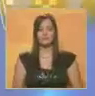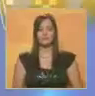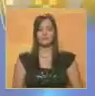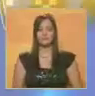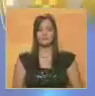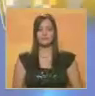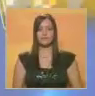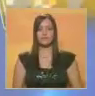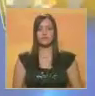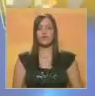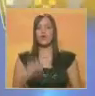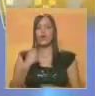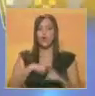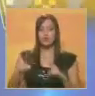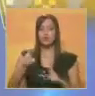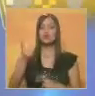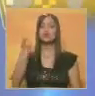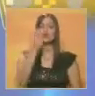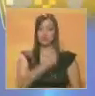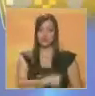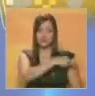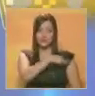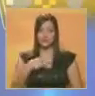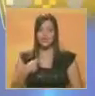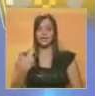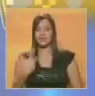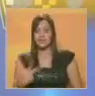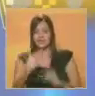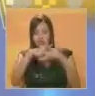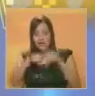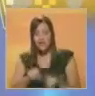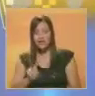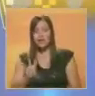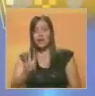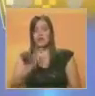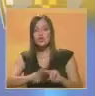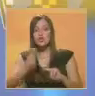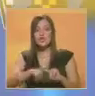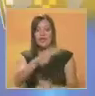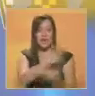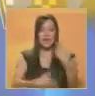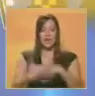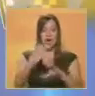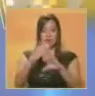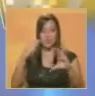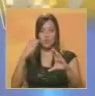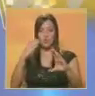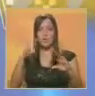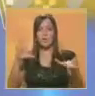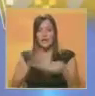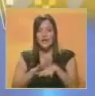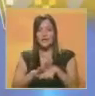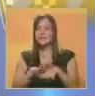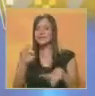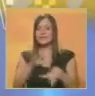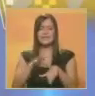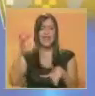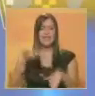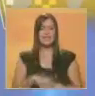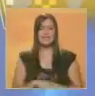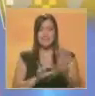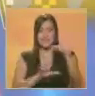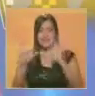amigos Más allá de nuestras fronteras en Suiza tres de los veinticuatro niños heridos en el accidente de autobús registrado el martes sigue muy graves